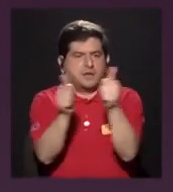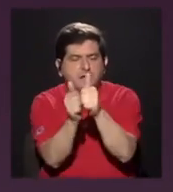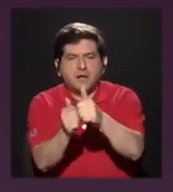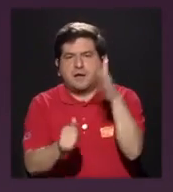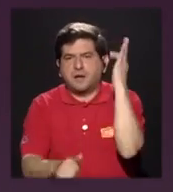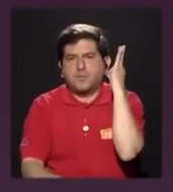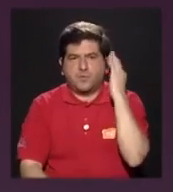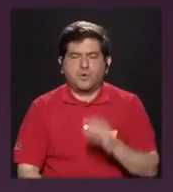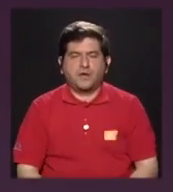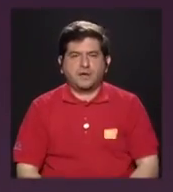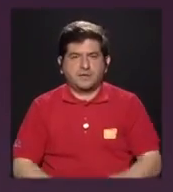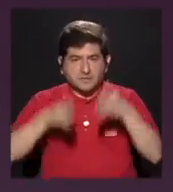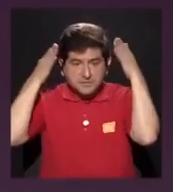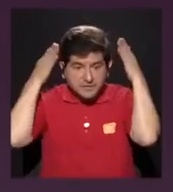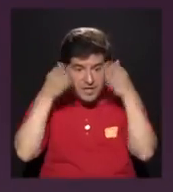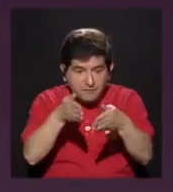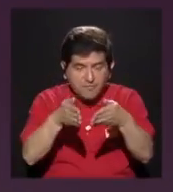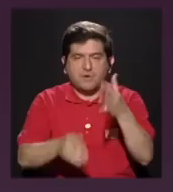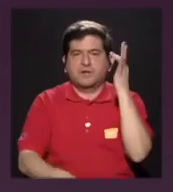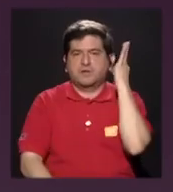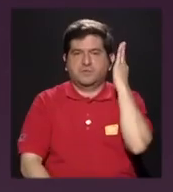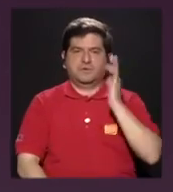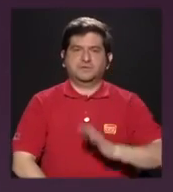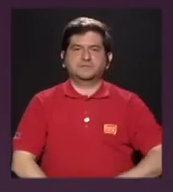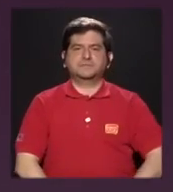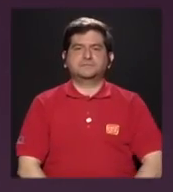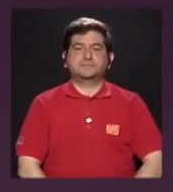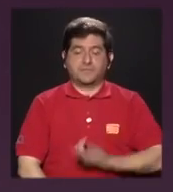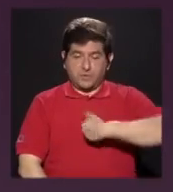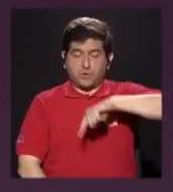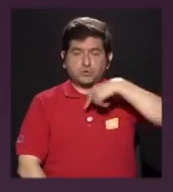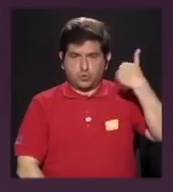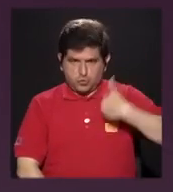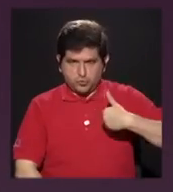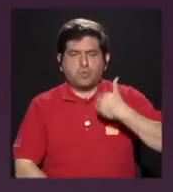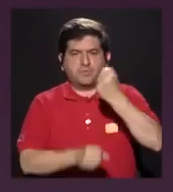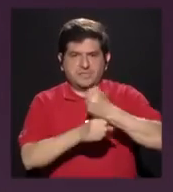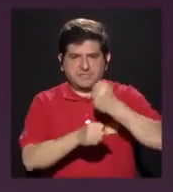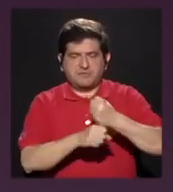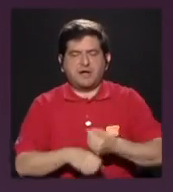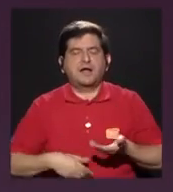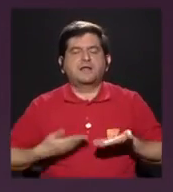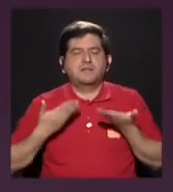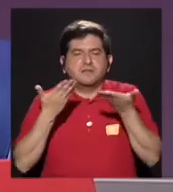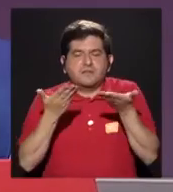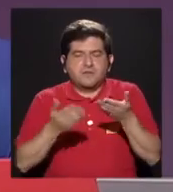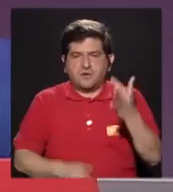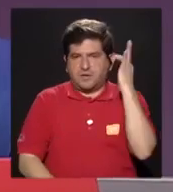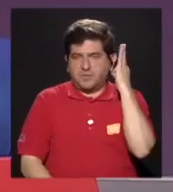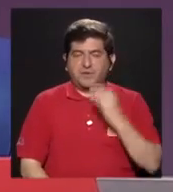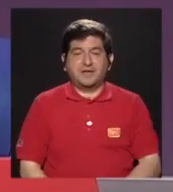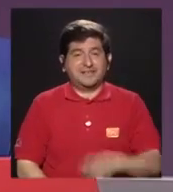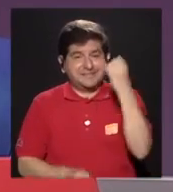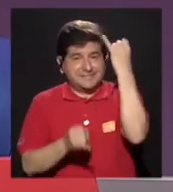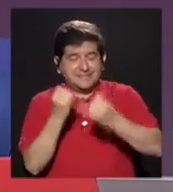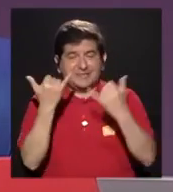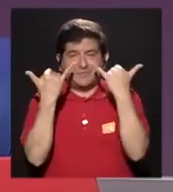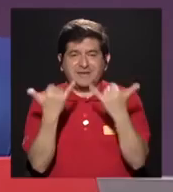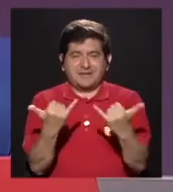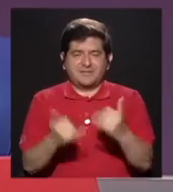y dirigido hacia las mujeres son los hombres trabajando para mujeres felices estamos cerrando